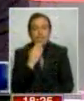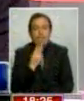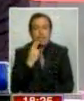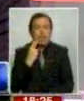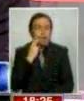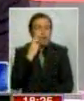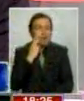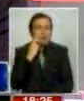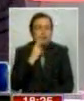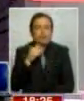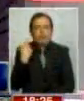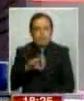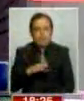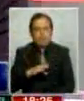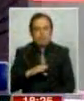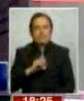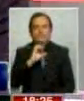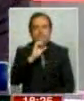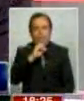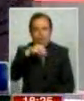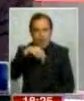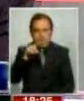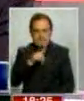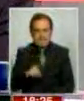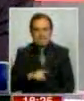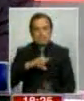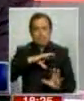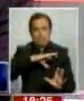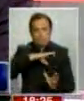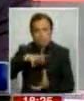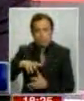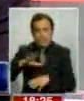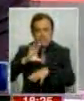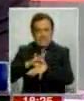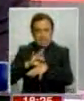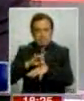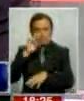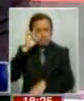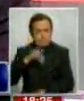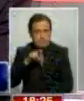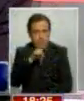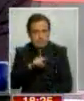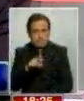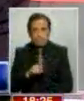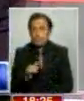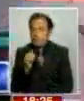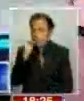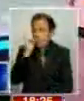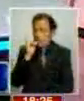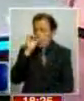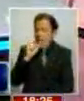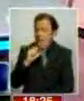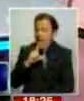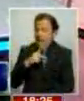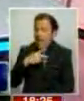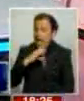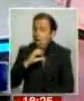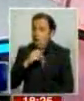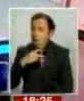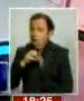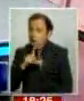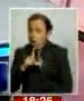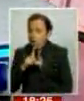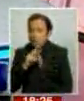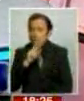de la OMS, en los países desarrollados, tienen que ver con el tratamiento. Tú sabes que el alcohol se transforma en azúcar. Entonces, básicamente lo que aquí se ha